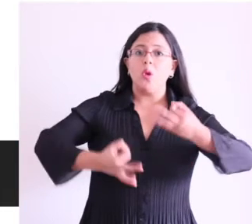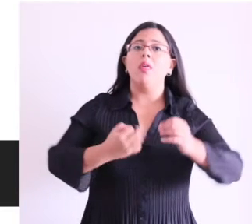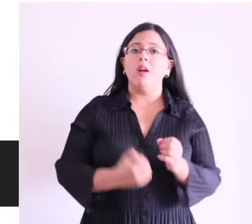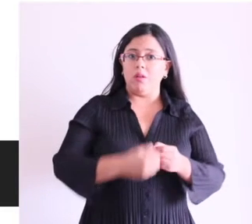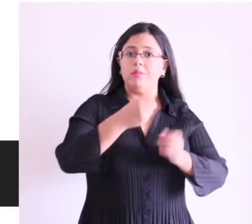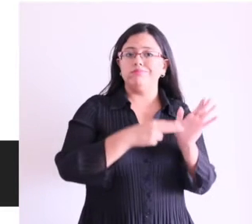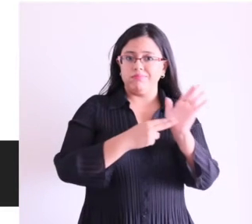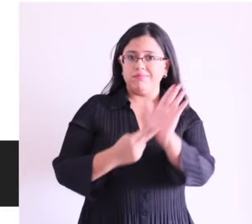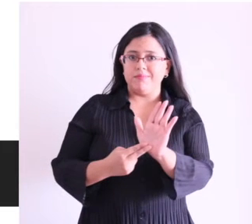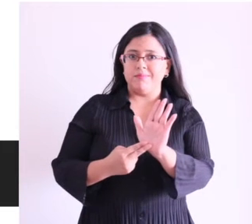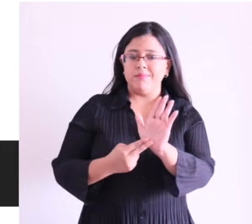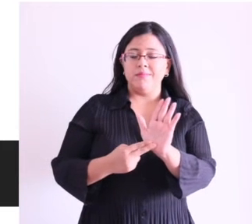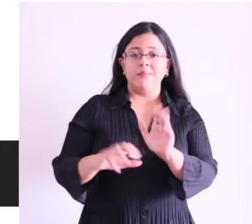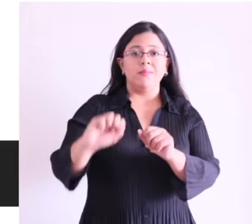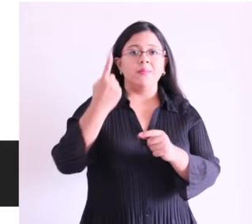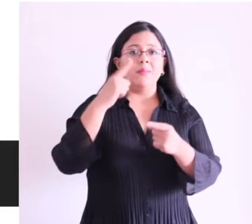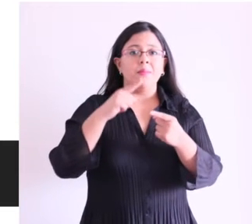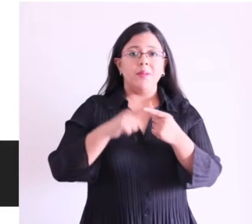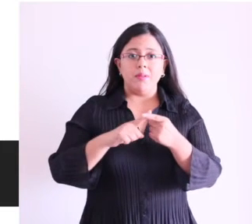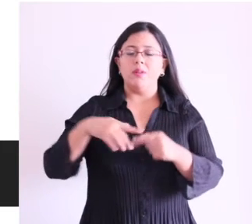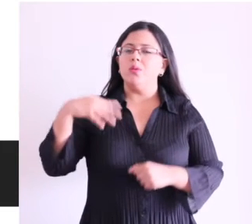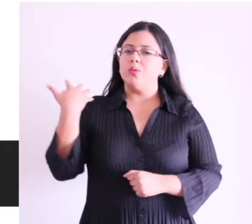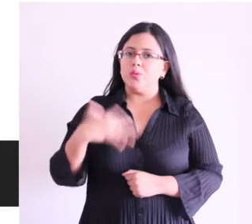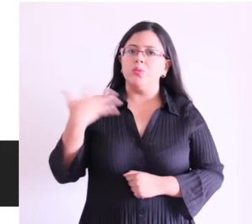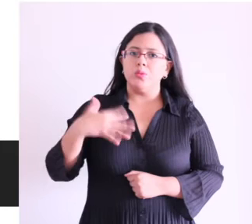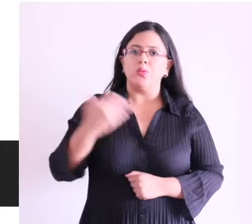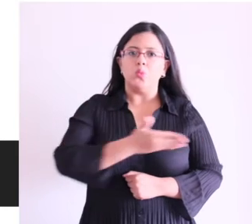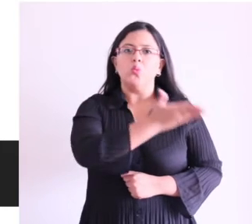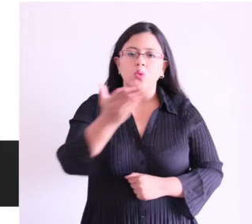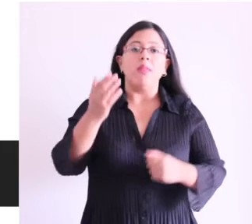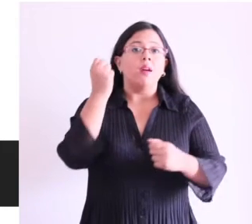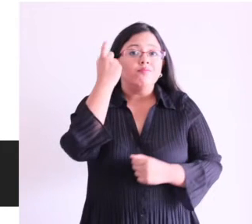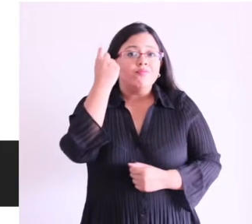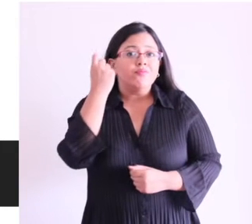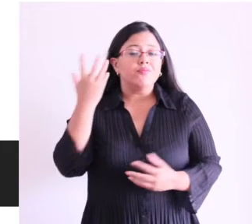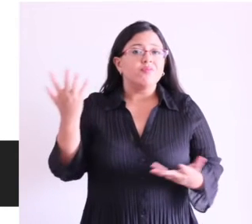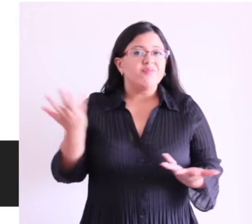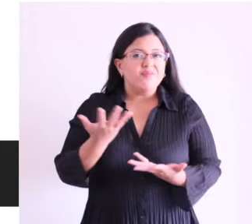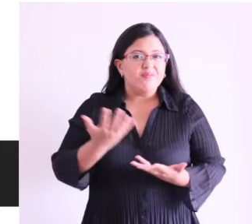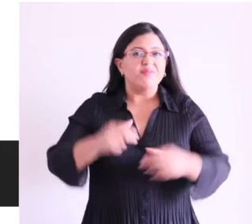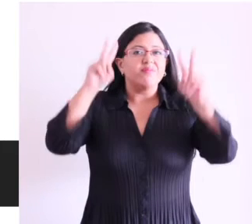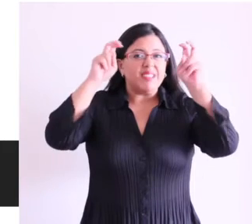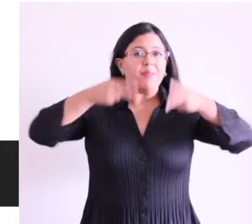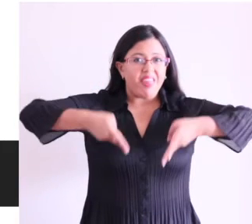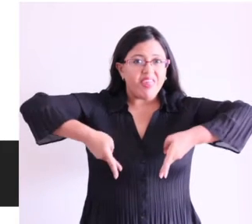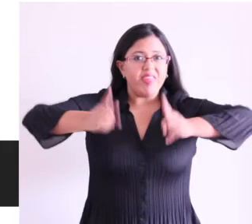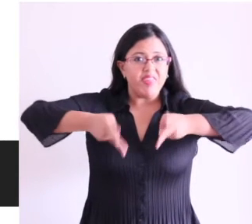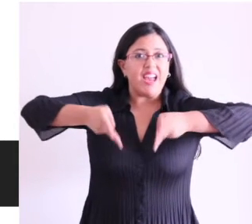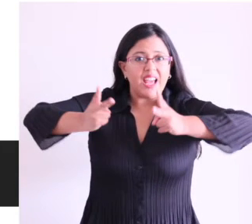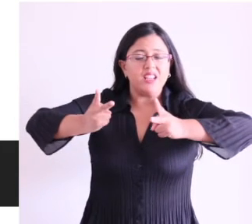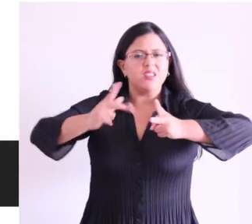siguiente. En primer lugar, es súper importante que ustedes puedan entender que el concepto de derecho